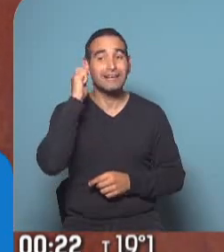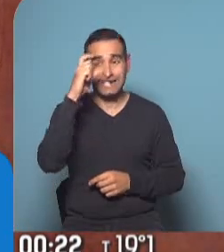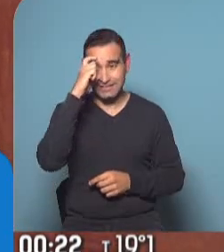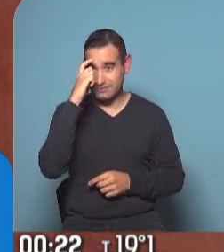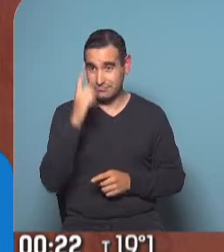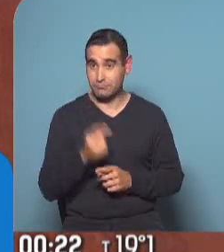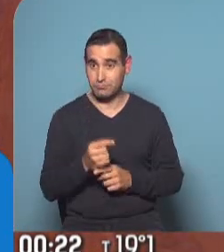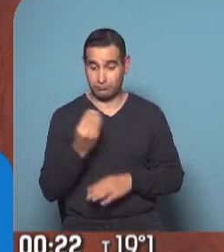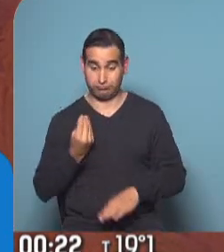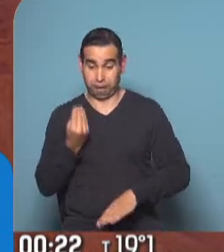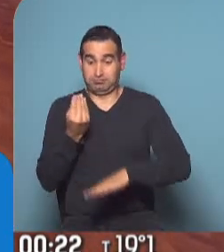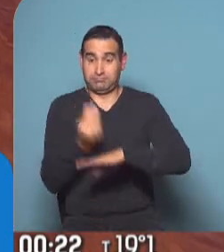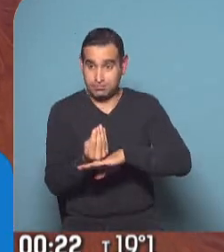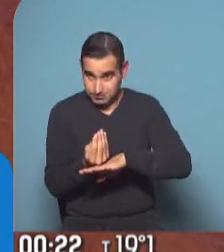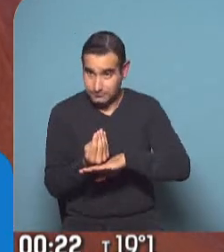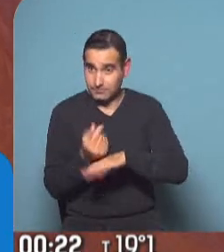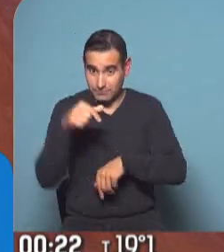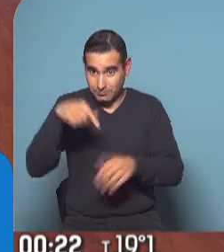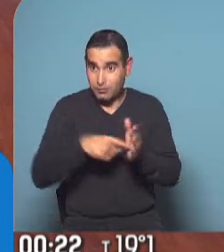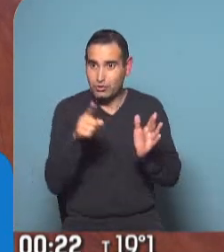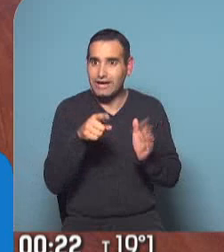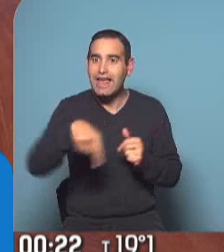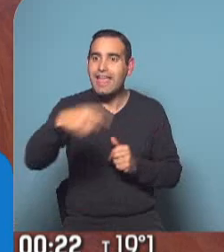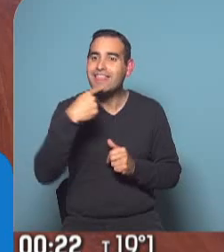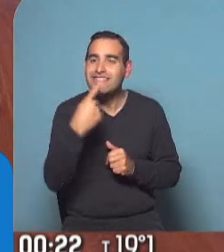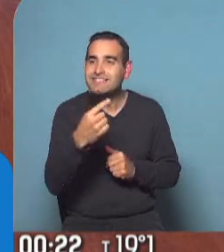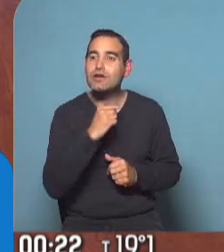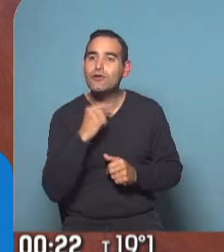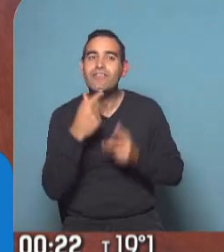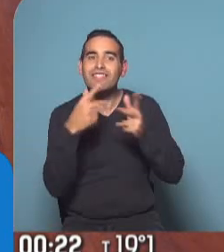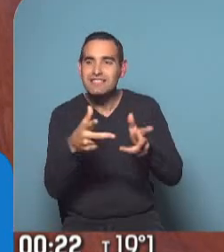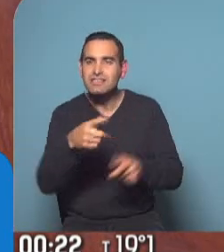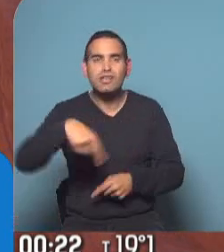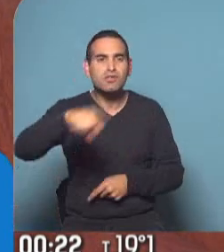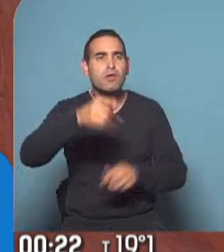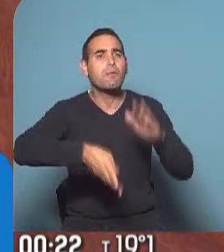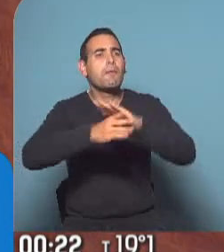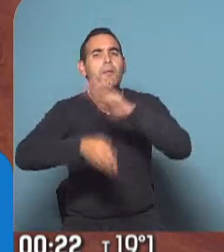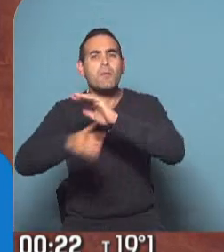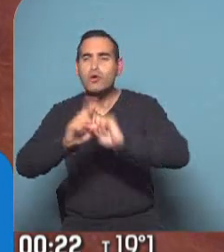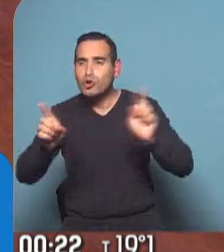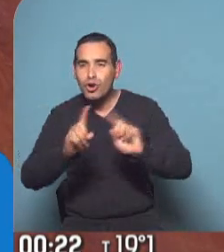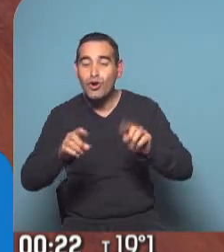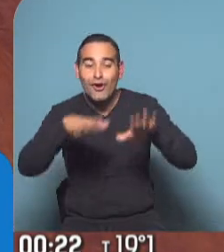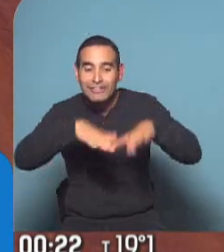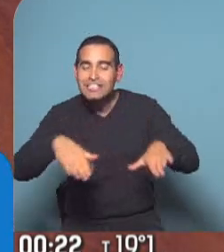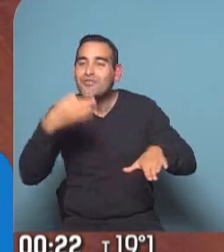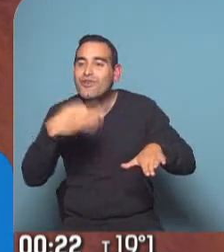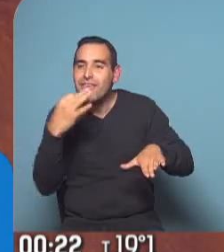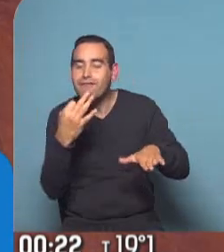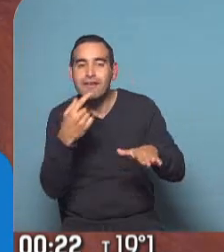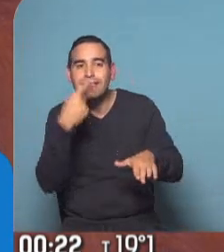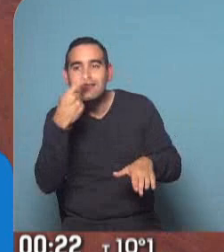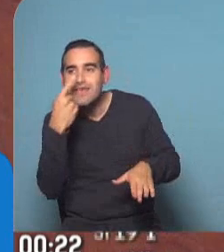por supuesto y él dice en vez que se vayan todos y no quede nadie o que los peores de los chicos tienen que meterse involucrarse